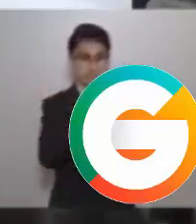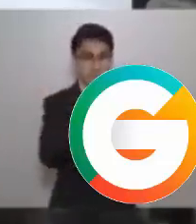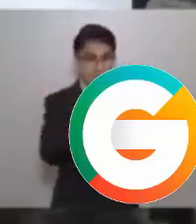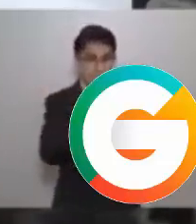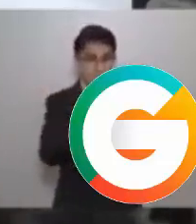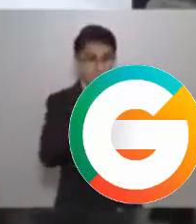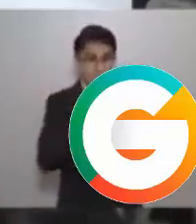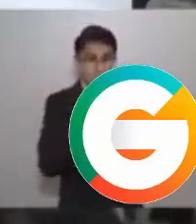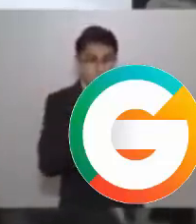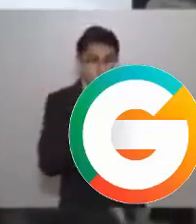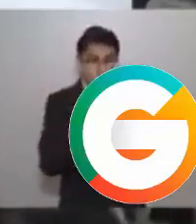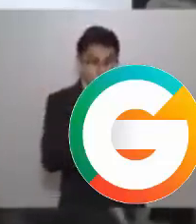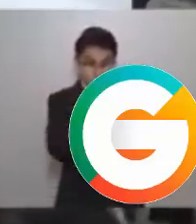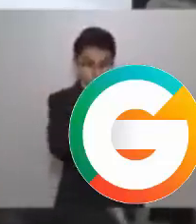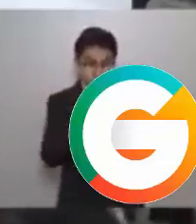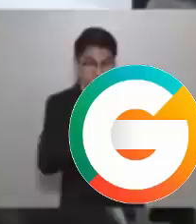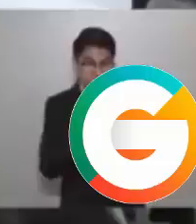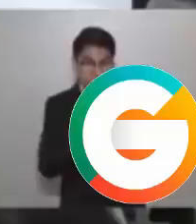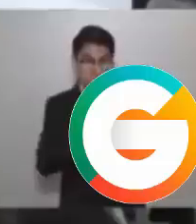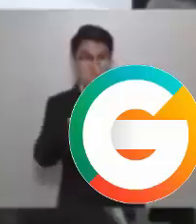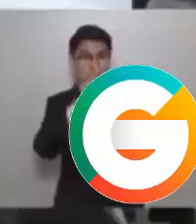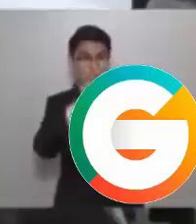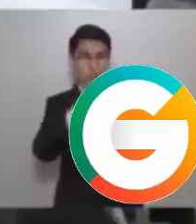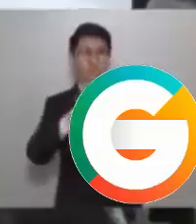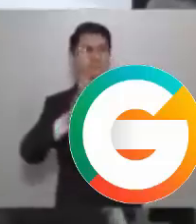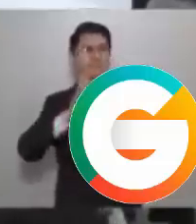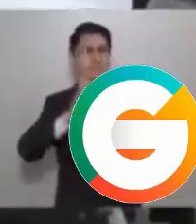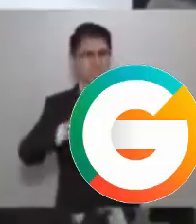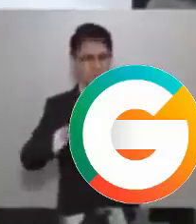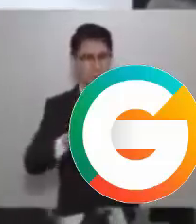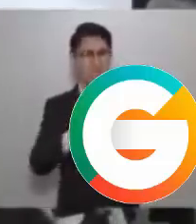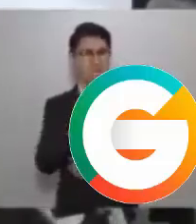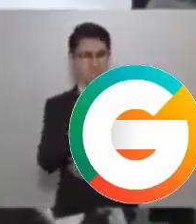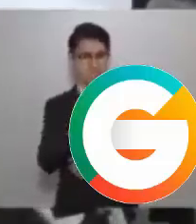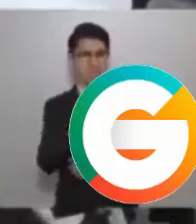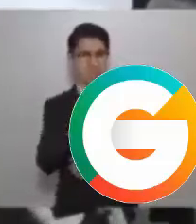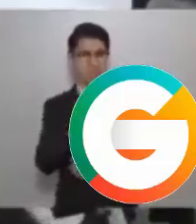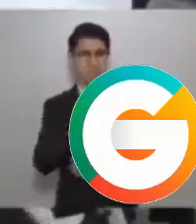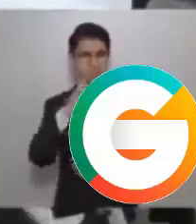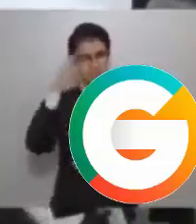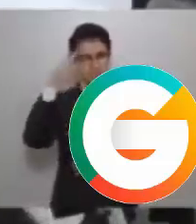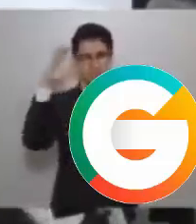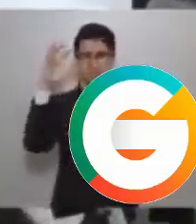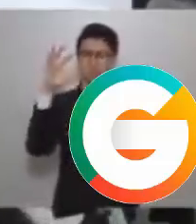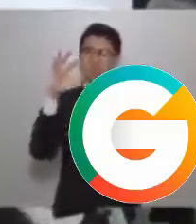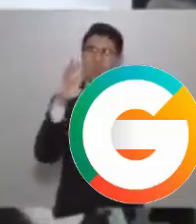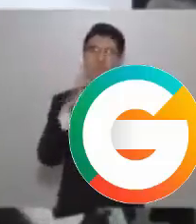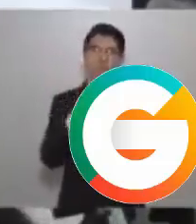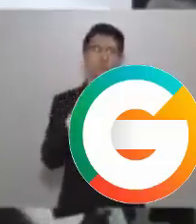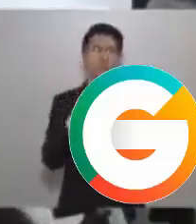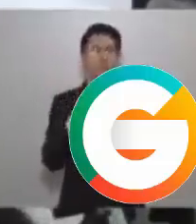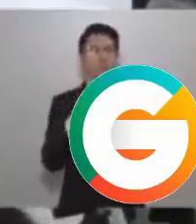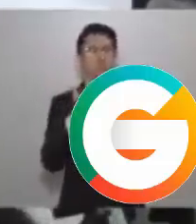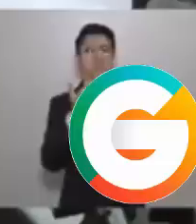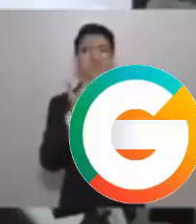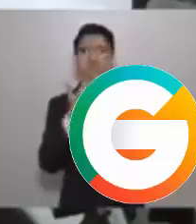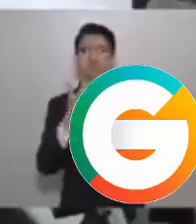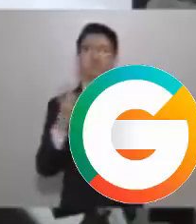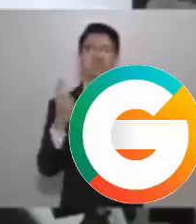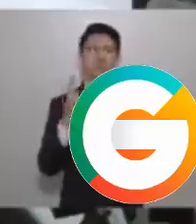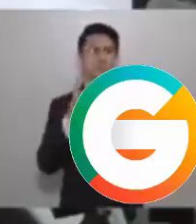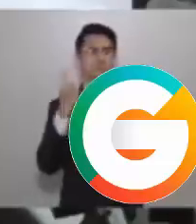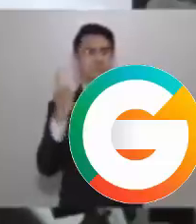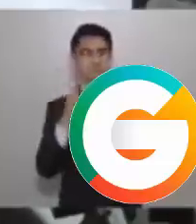que se comunicó a los familiares era de que eran semejantes a los que se producen por una sobredosis de